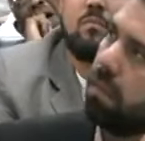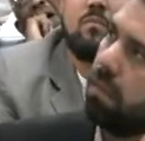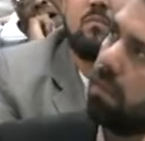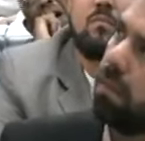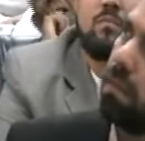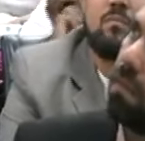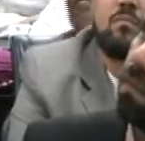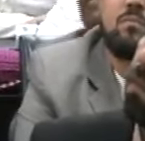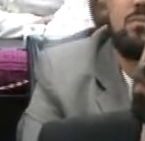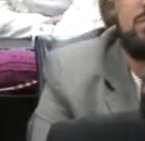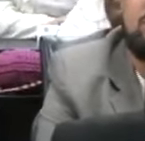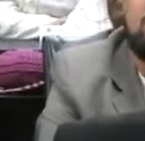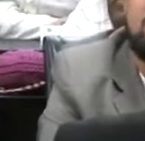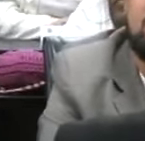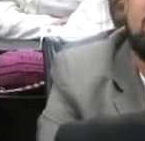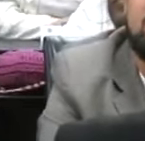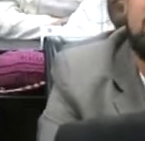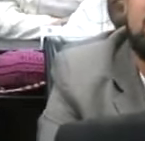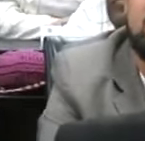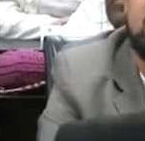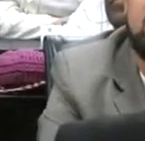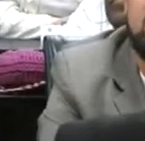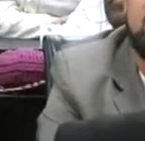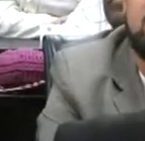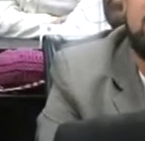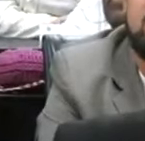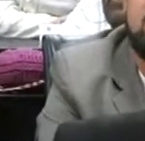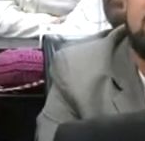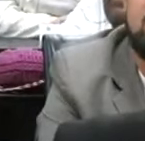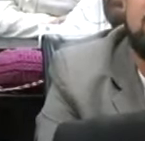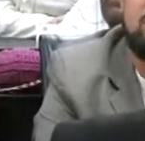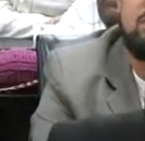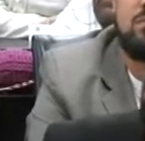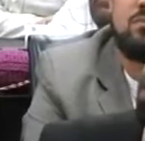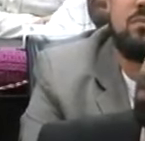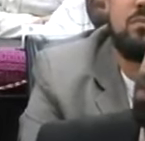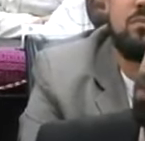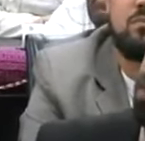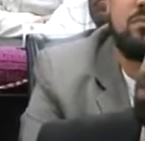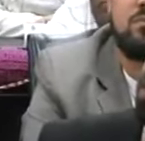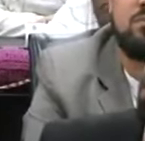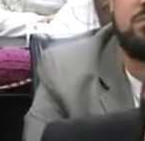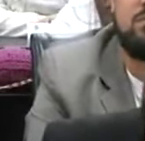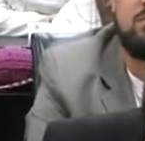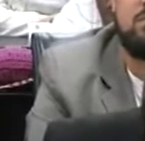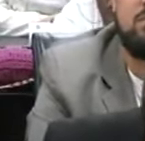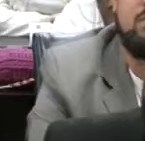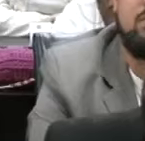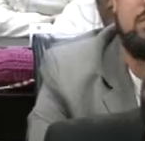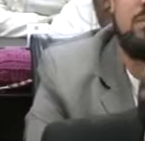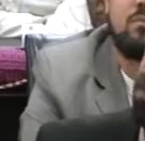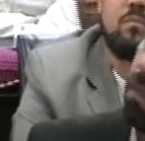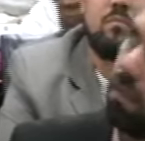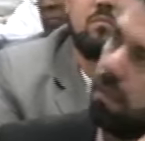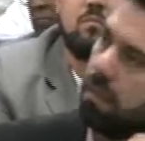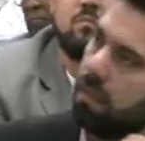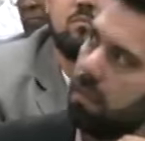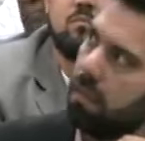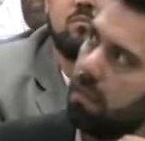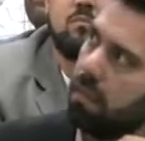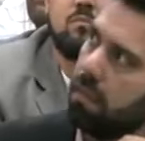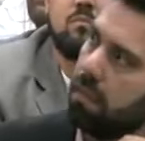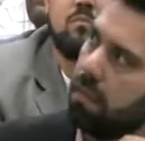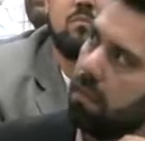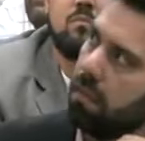las próximas semanas, en los próximos meses, también veremos materializada oficialmente la ley para